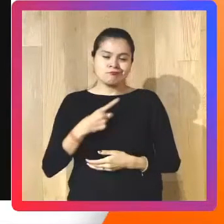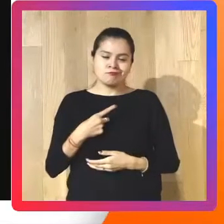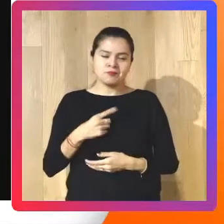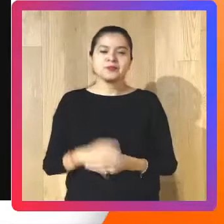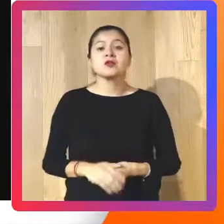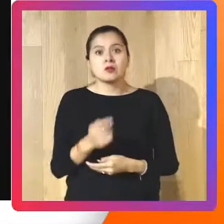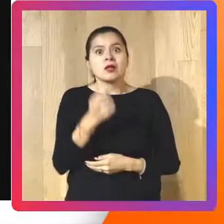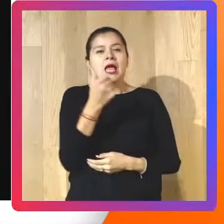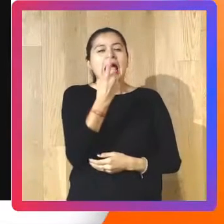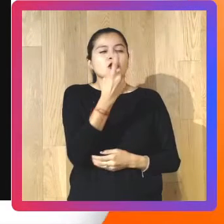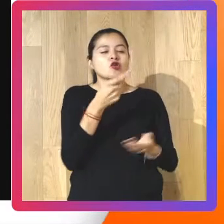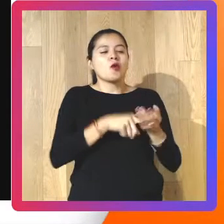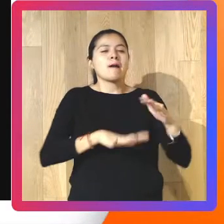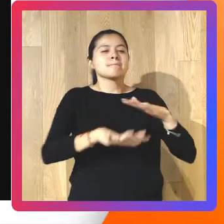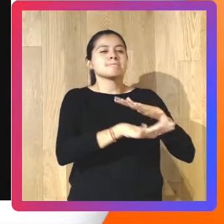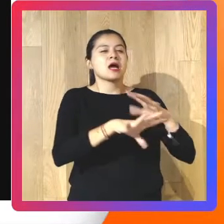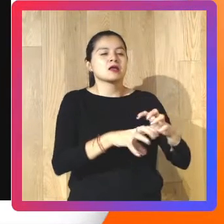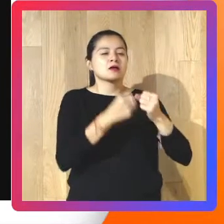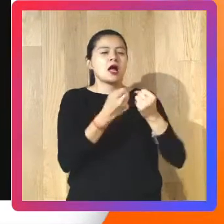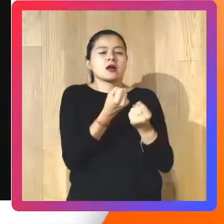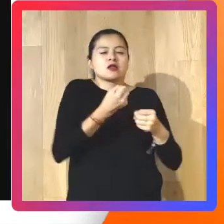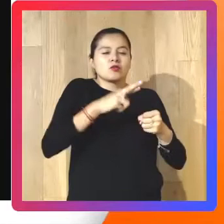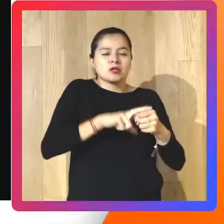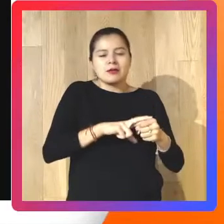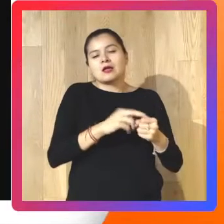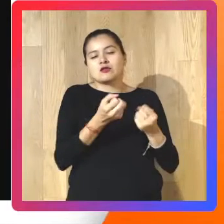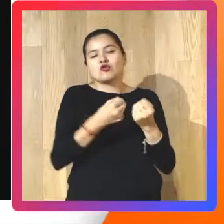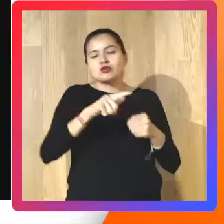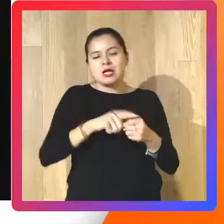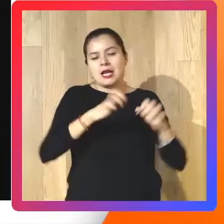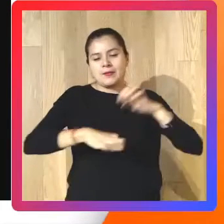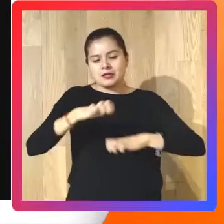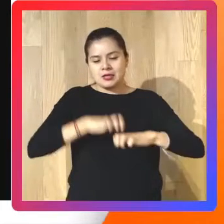por lo menos de los corazones de la responsabilidad social empresarial. Muchísimas gracias.